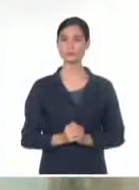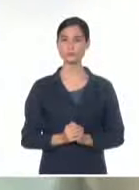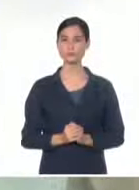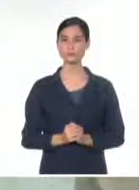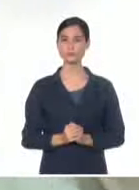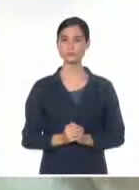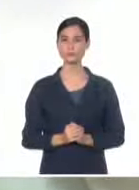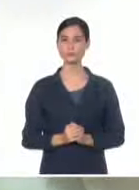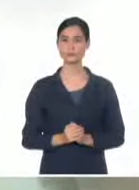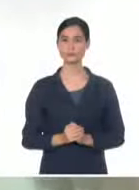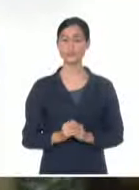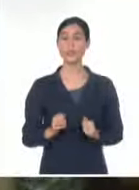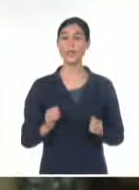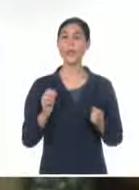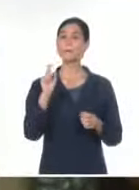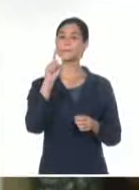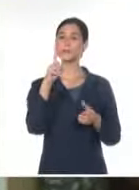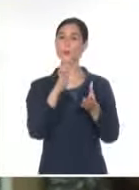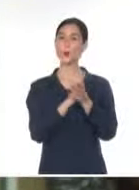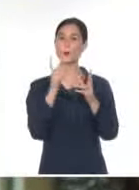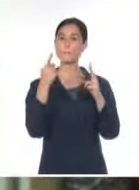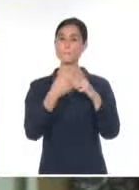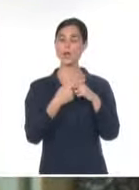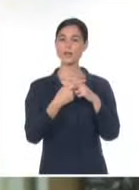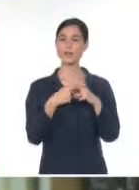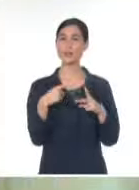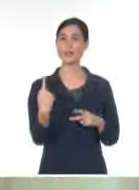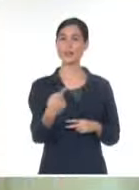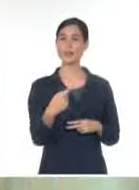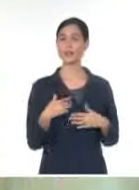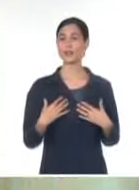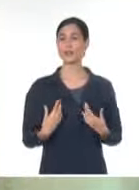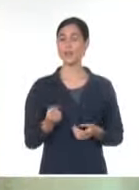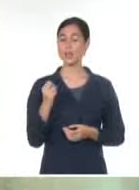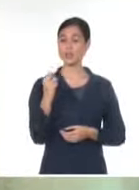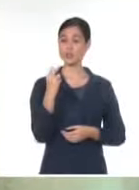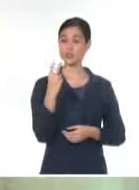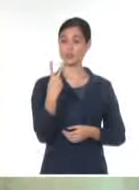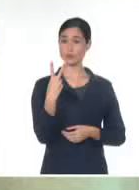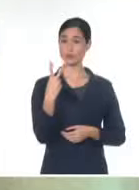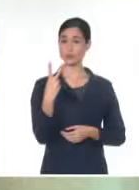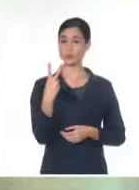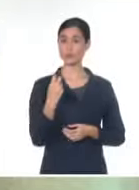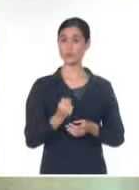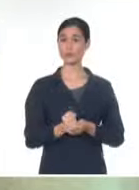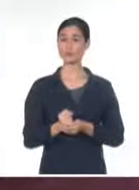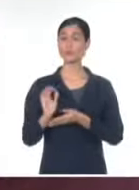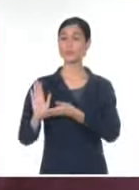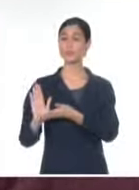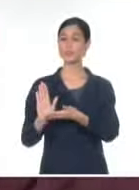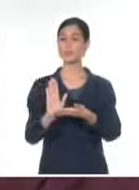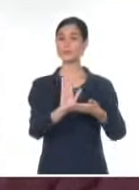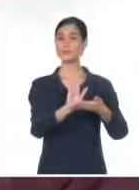del 1 de mayo, 12 dirigentes sindicales fueron reconocidos con los certificados por 5, 10 y